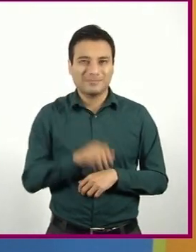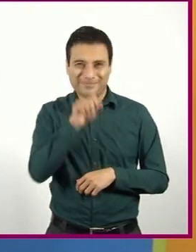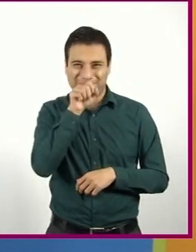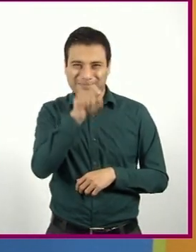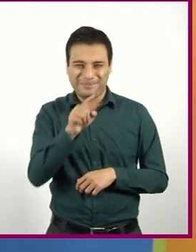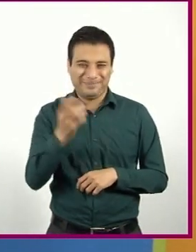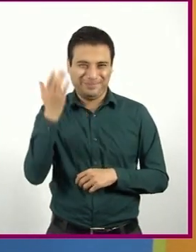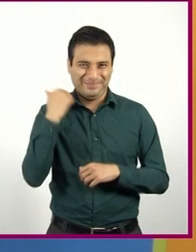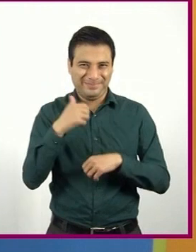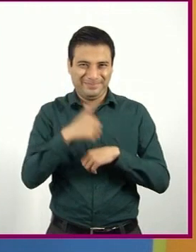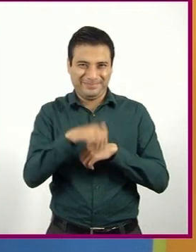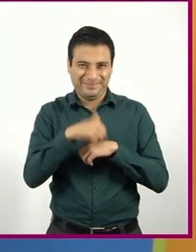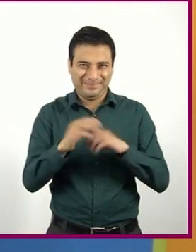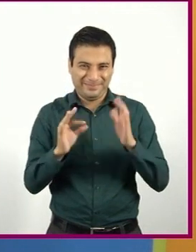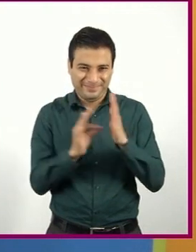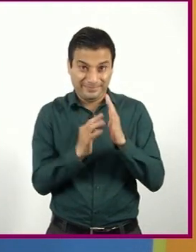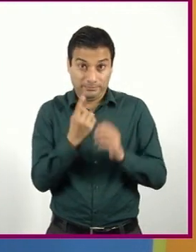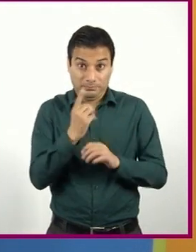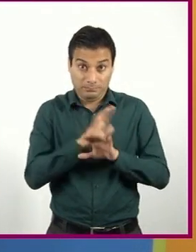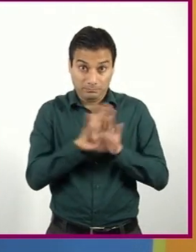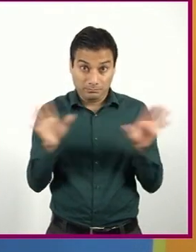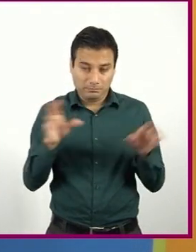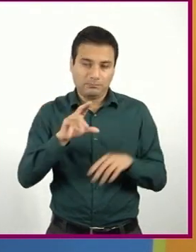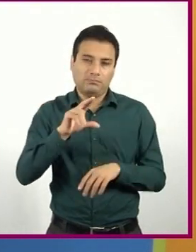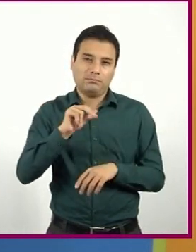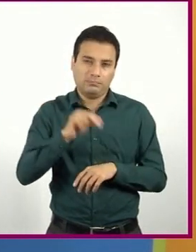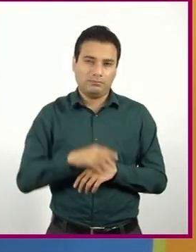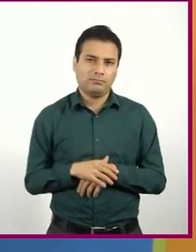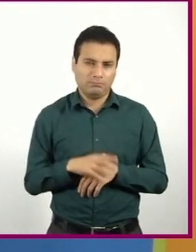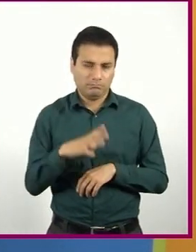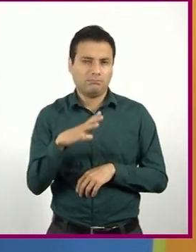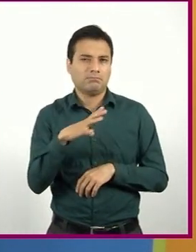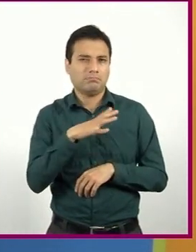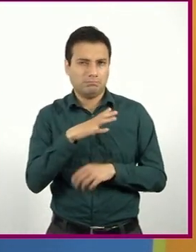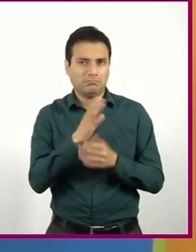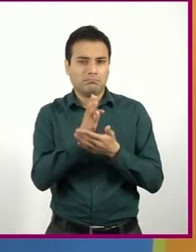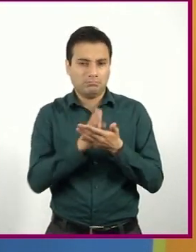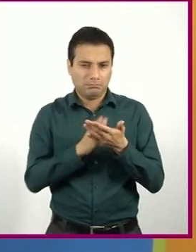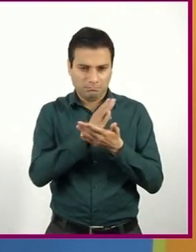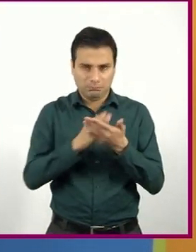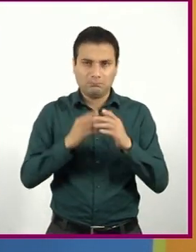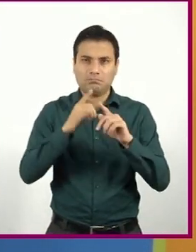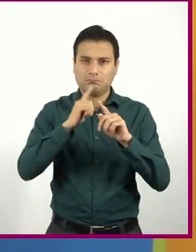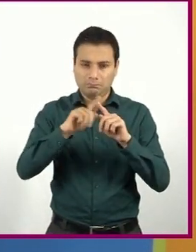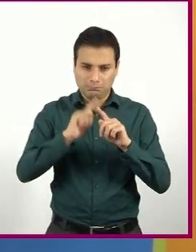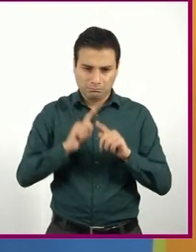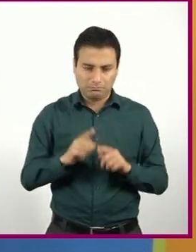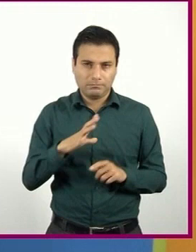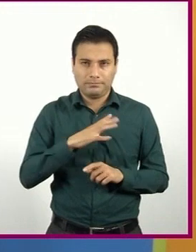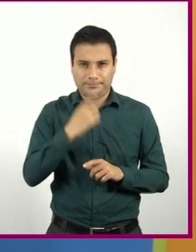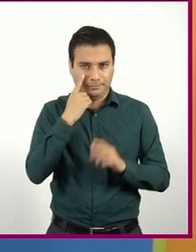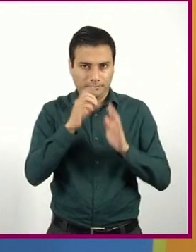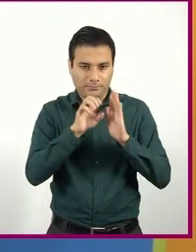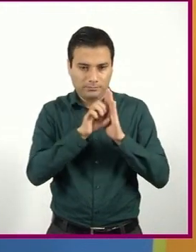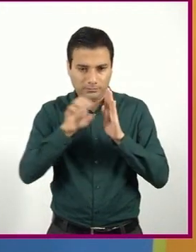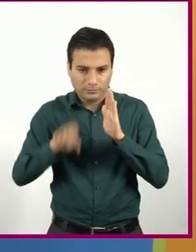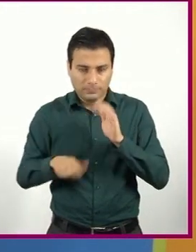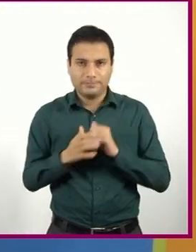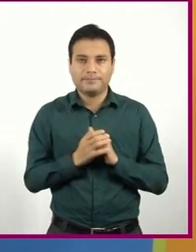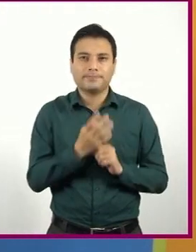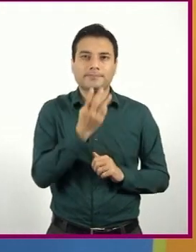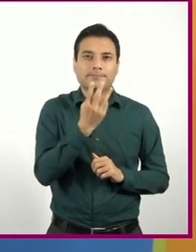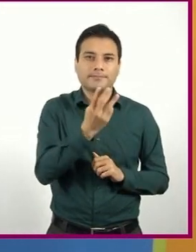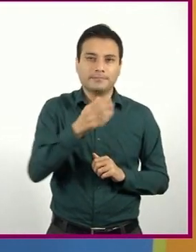los decimales, no es la única. Sabemos que existen más fracciones equivalentes a 1/4, por ejemplo,